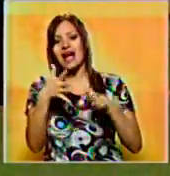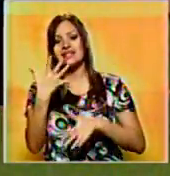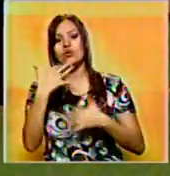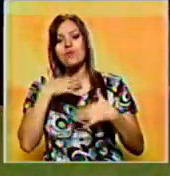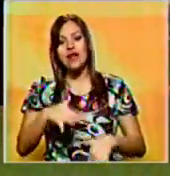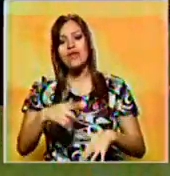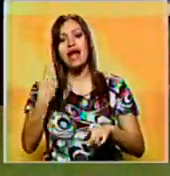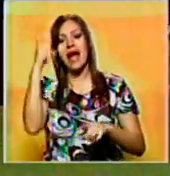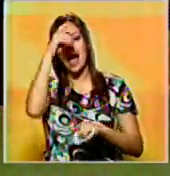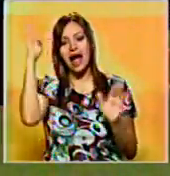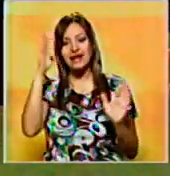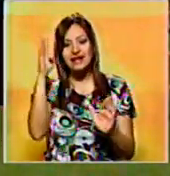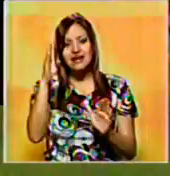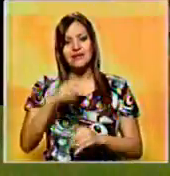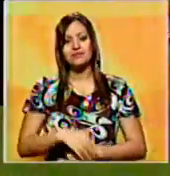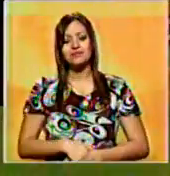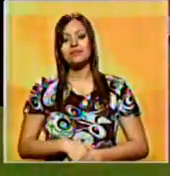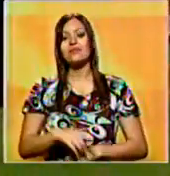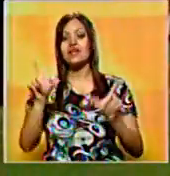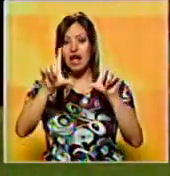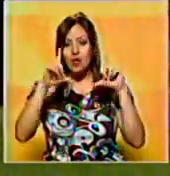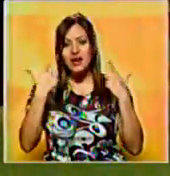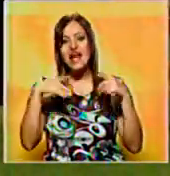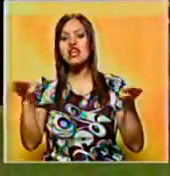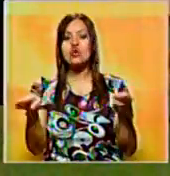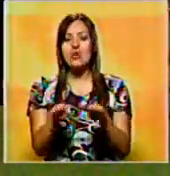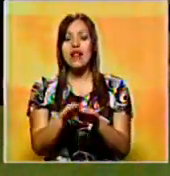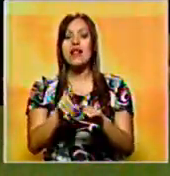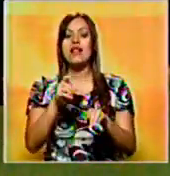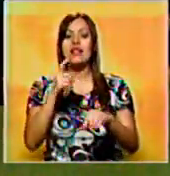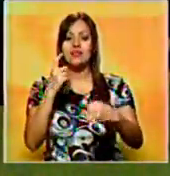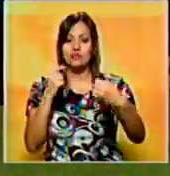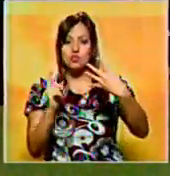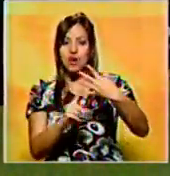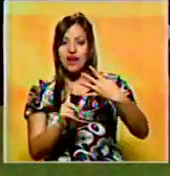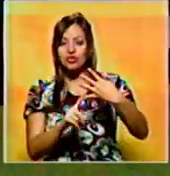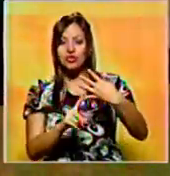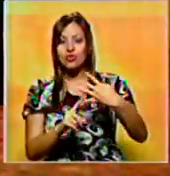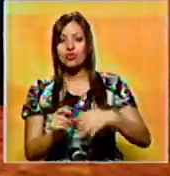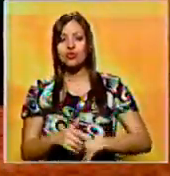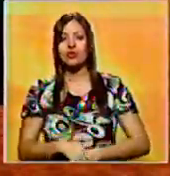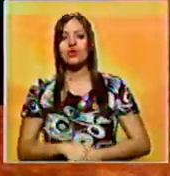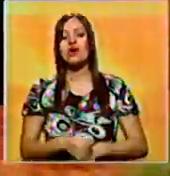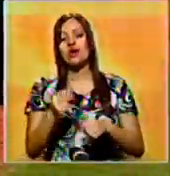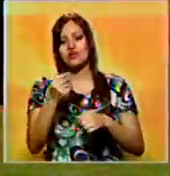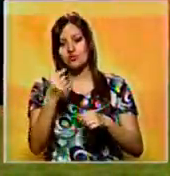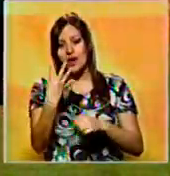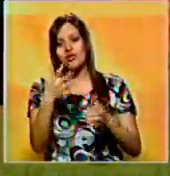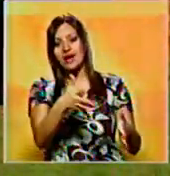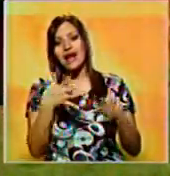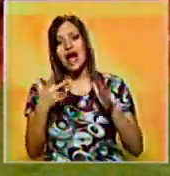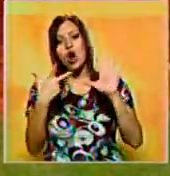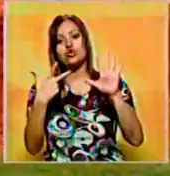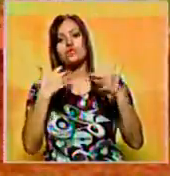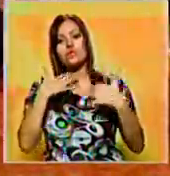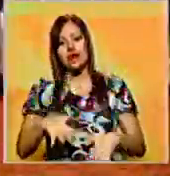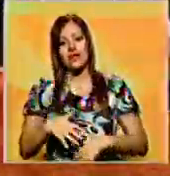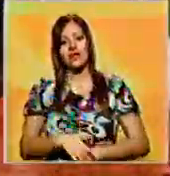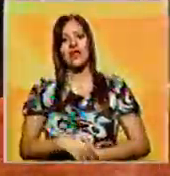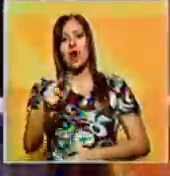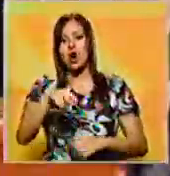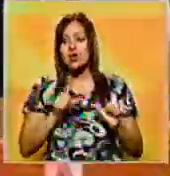que Águilas y Tiburones están igualados en el cuarto puesto con 4 triunfos y 8 reveses. Esta noche sigue la